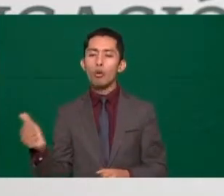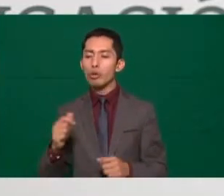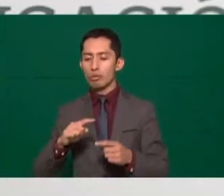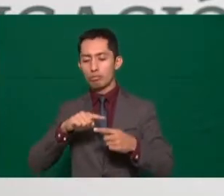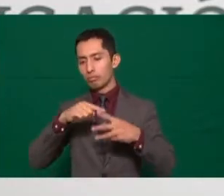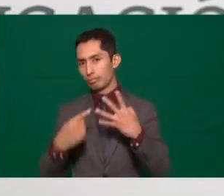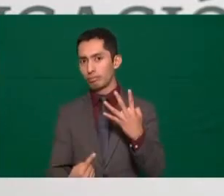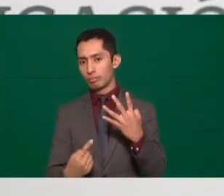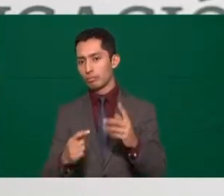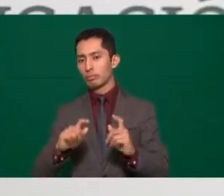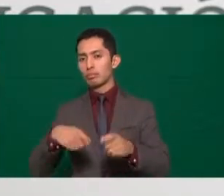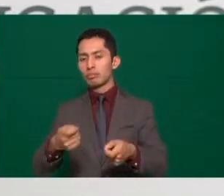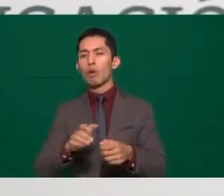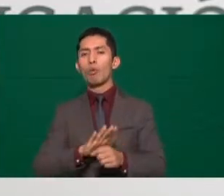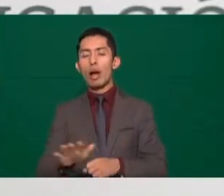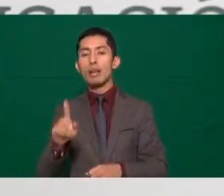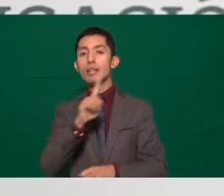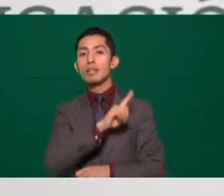construir